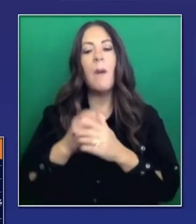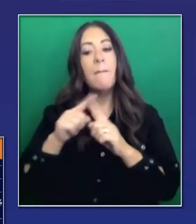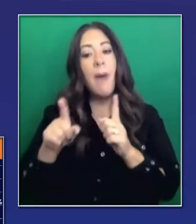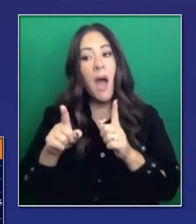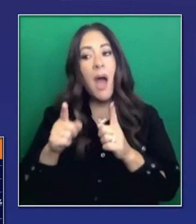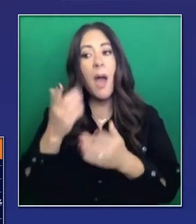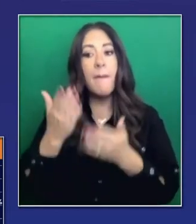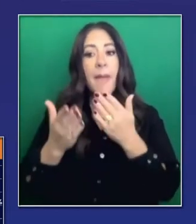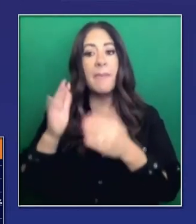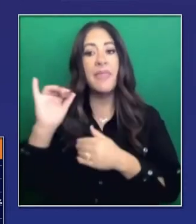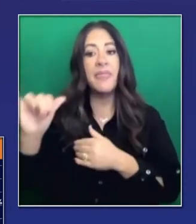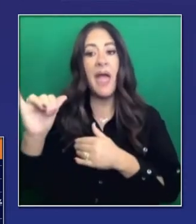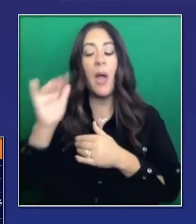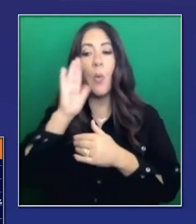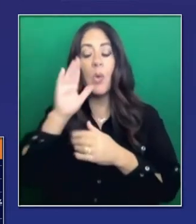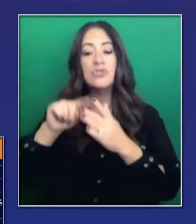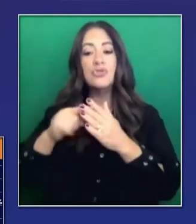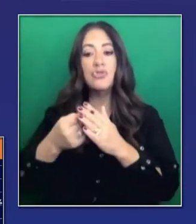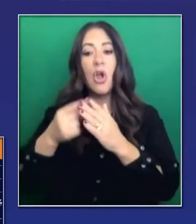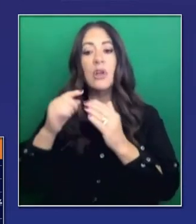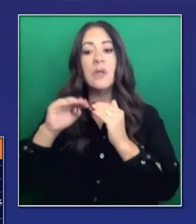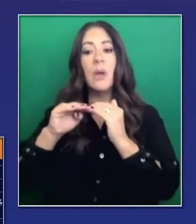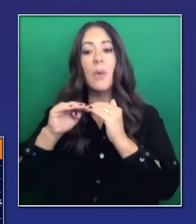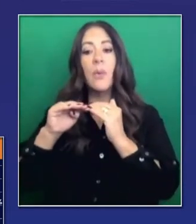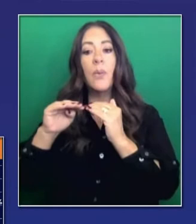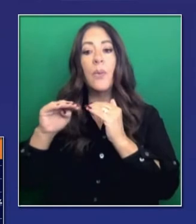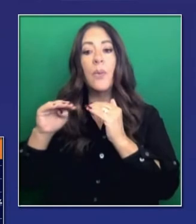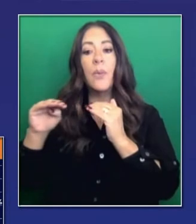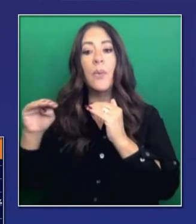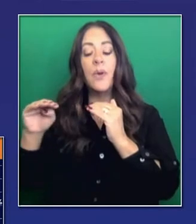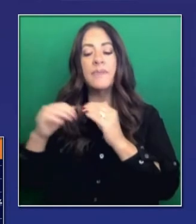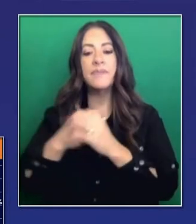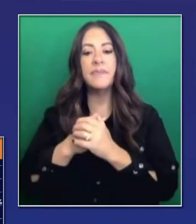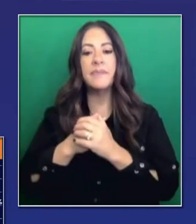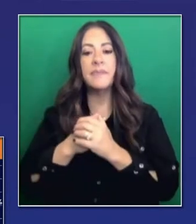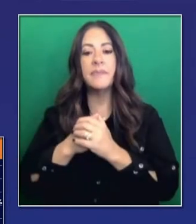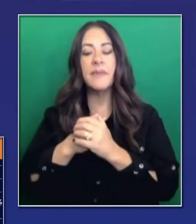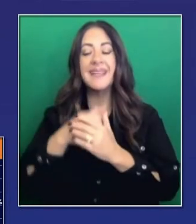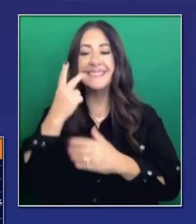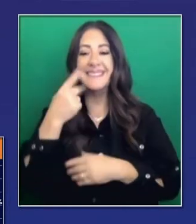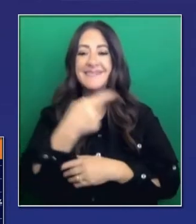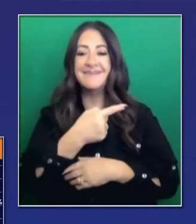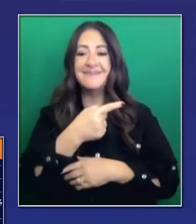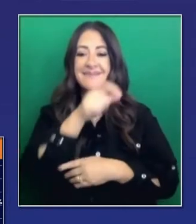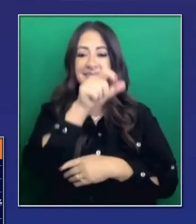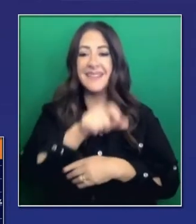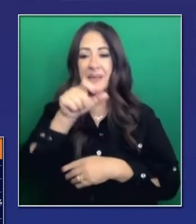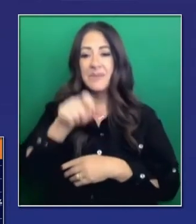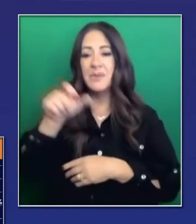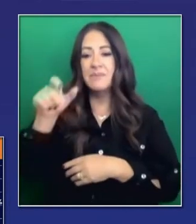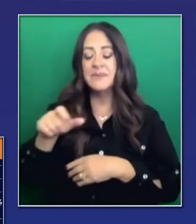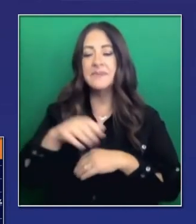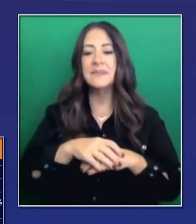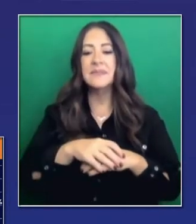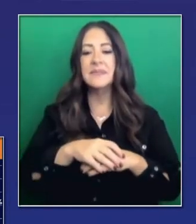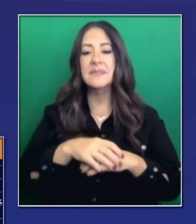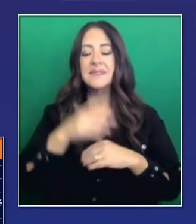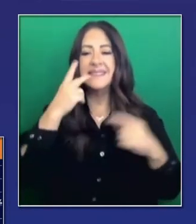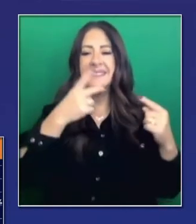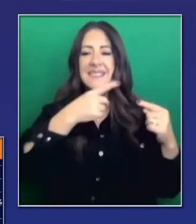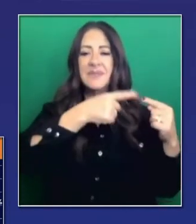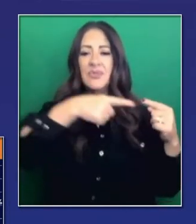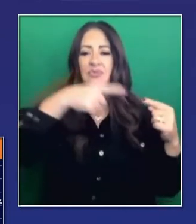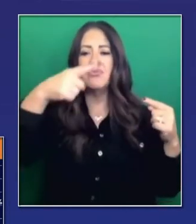cifra podría estar llegando a un aplanamiento también. No son necesariamente tendencias dignas